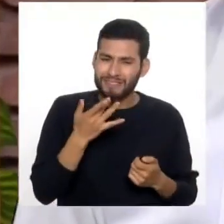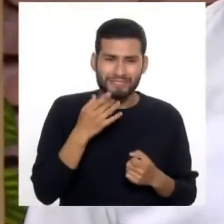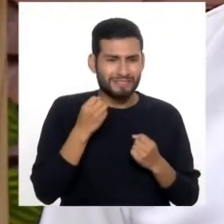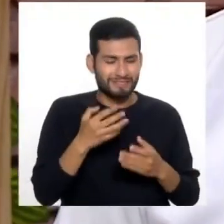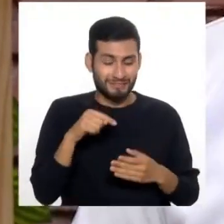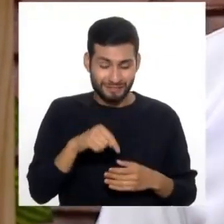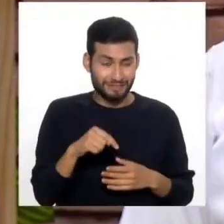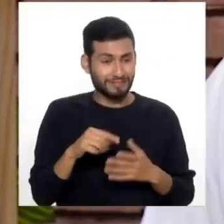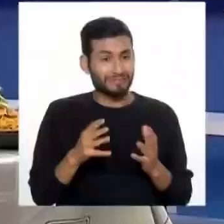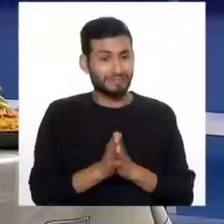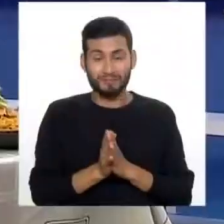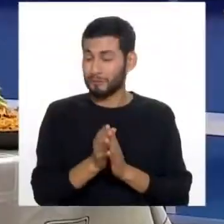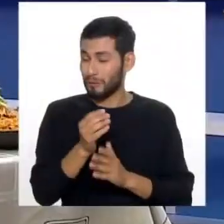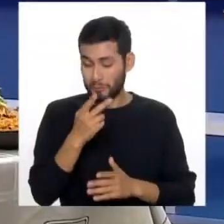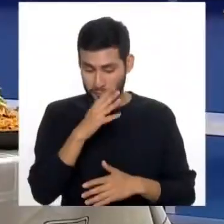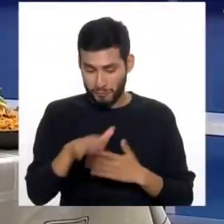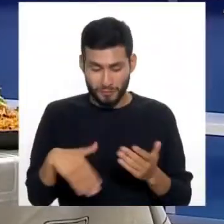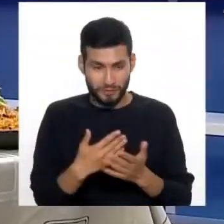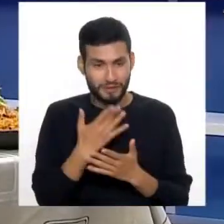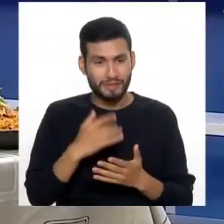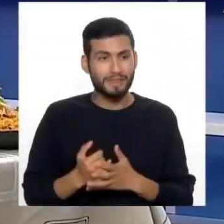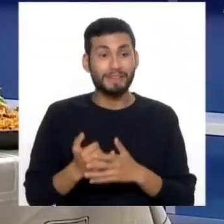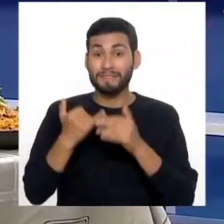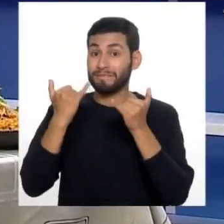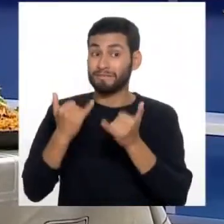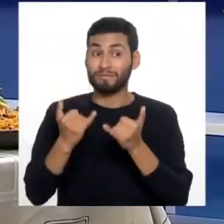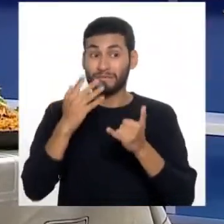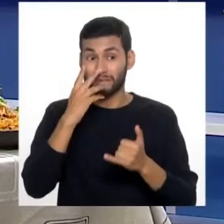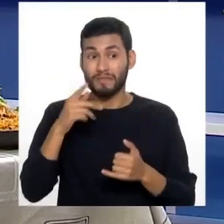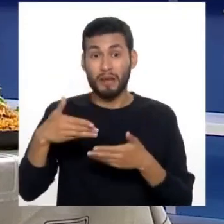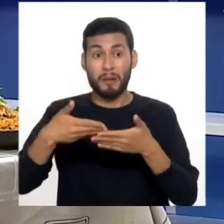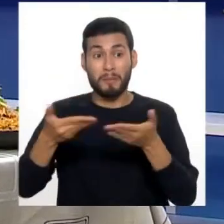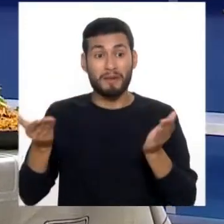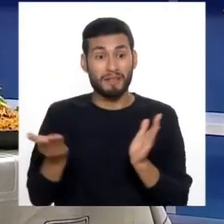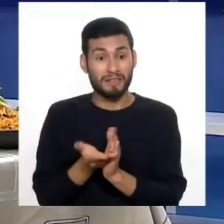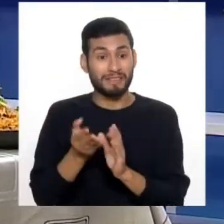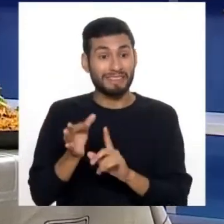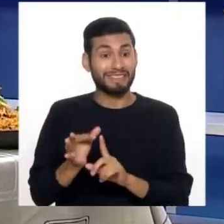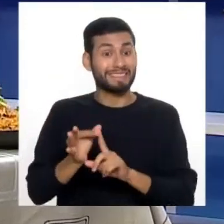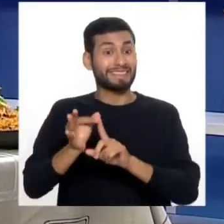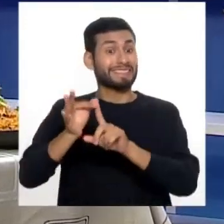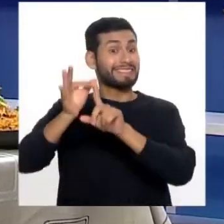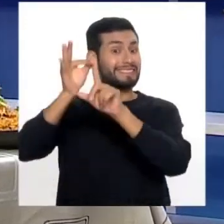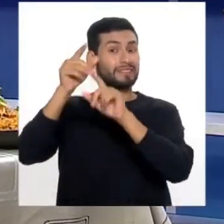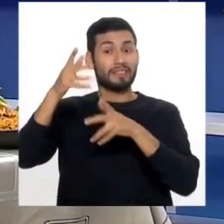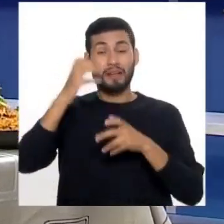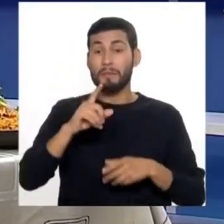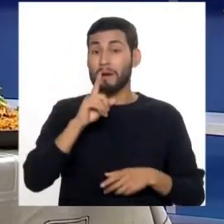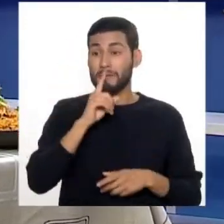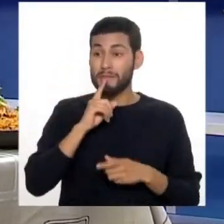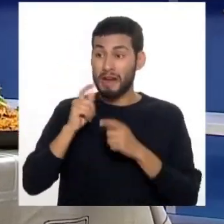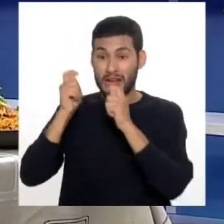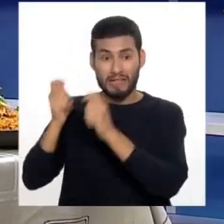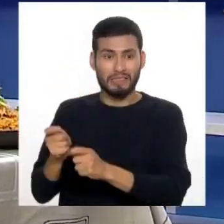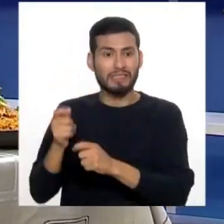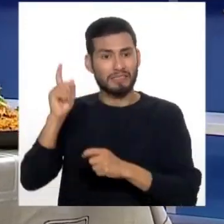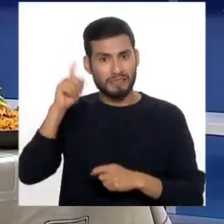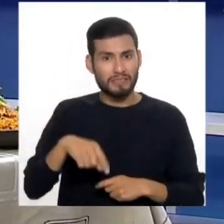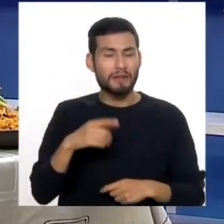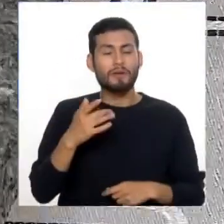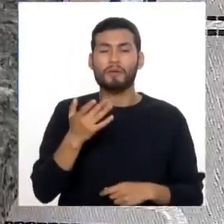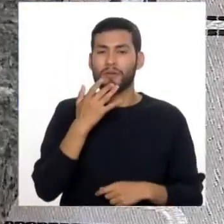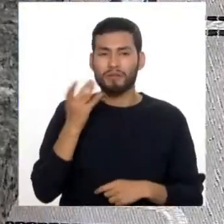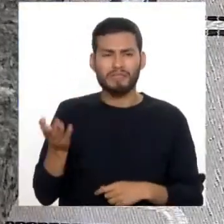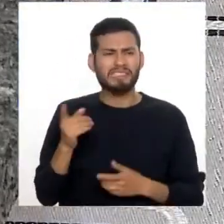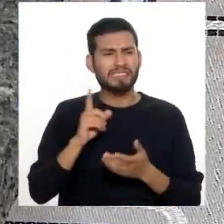siente. Y aquí está presente en todos los Y platos. Ahora atención, que estamos con el plato estrella. Si ustedes quieren agasajar a papá, tienen pues que probar este